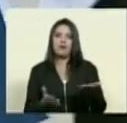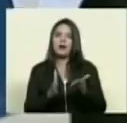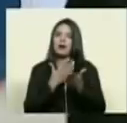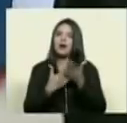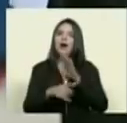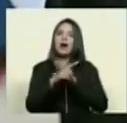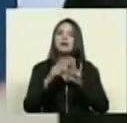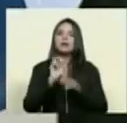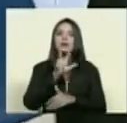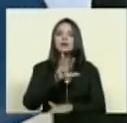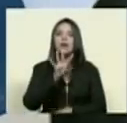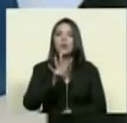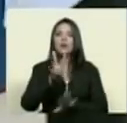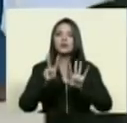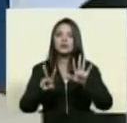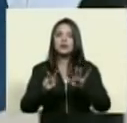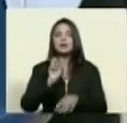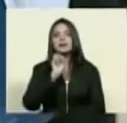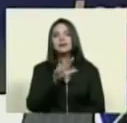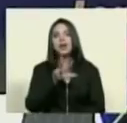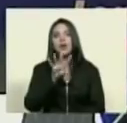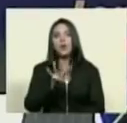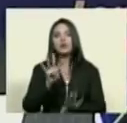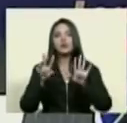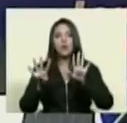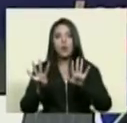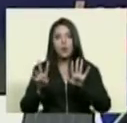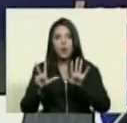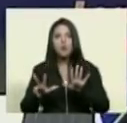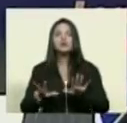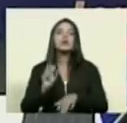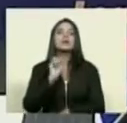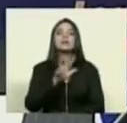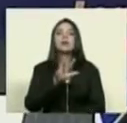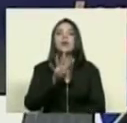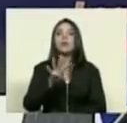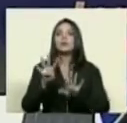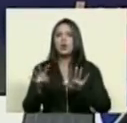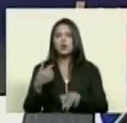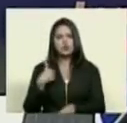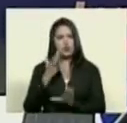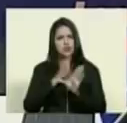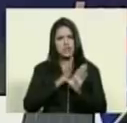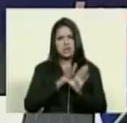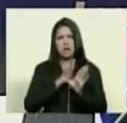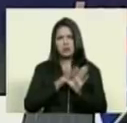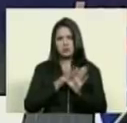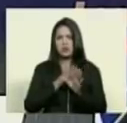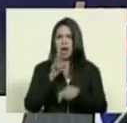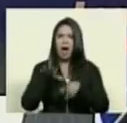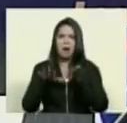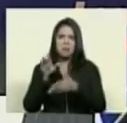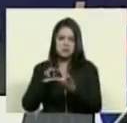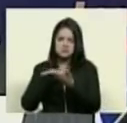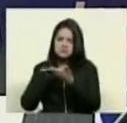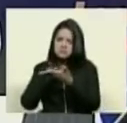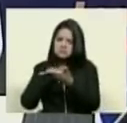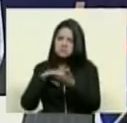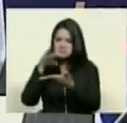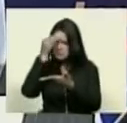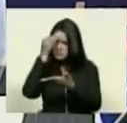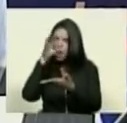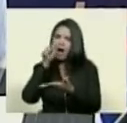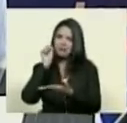artículo 347, 348, 349. Yo soy psiquiatra y me la leo de vez en cuando y se entiende. Hasta los psiquiatras